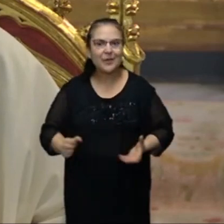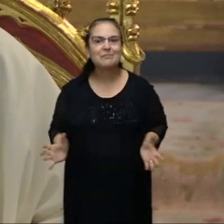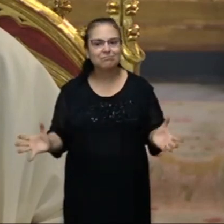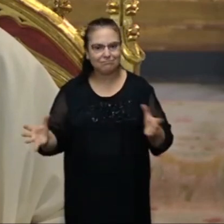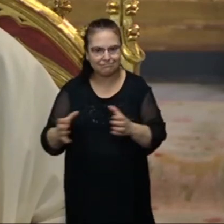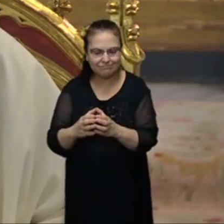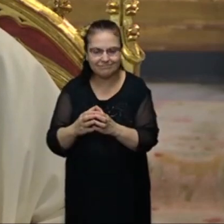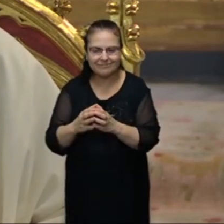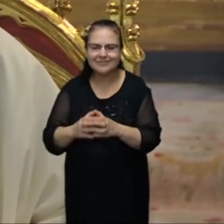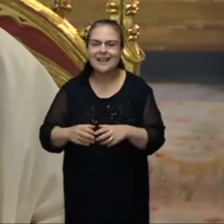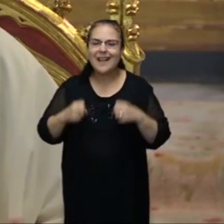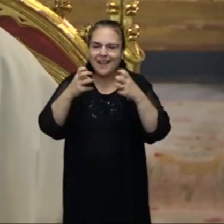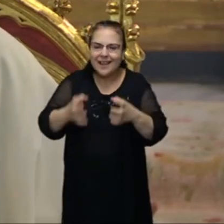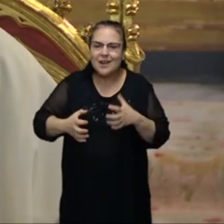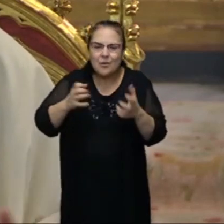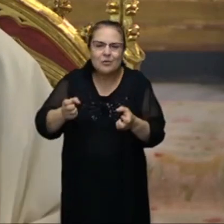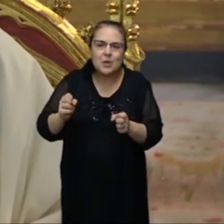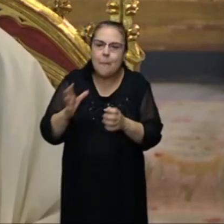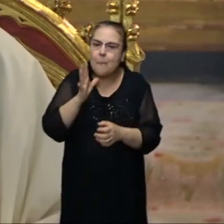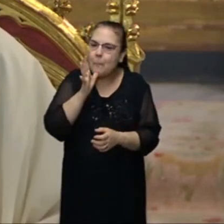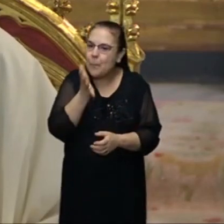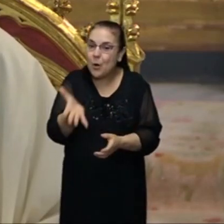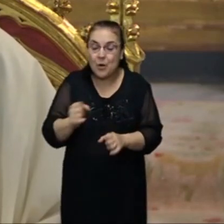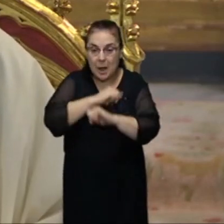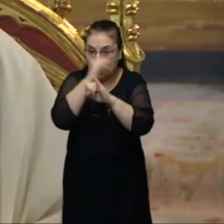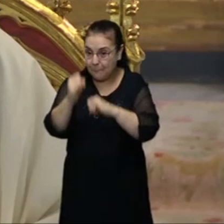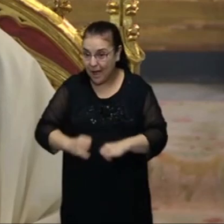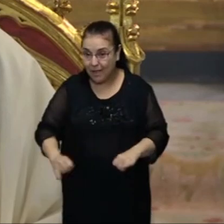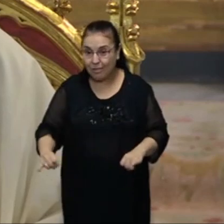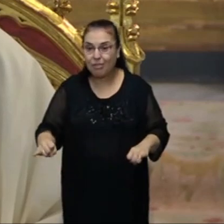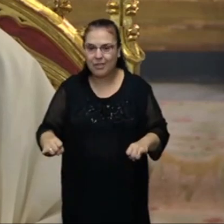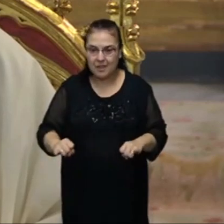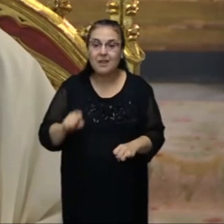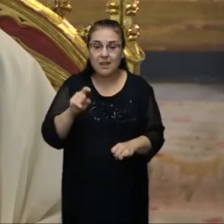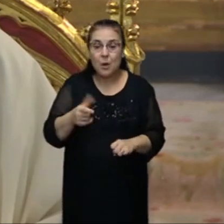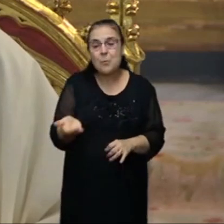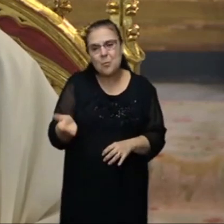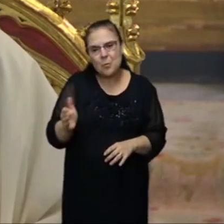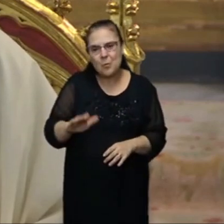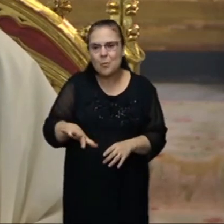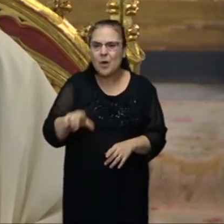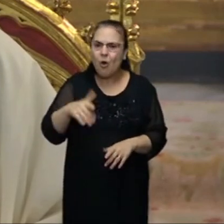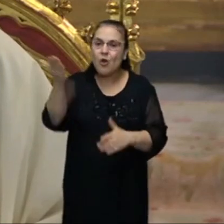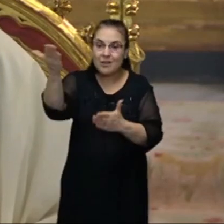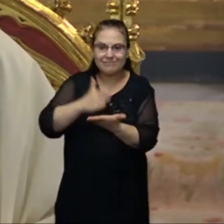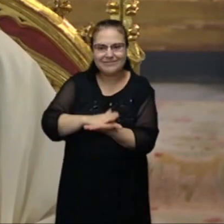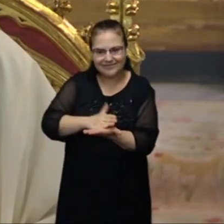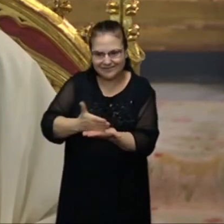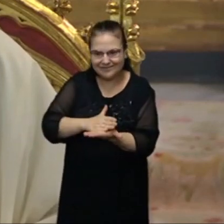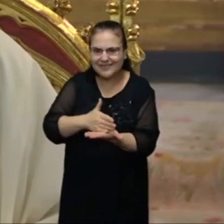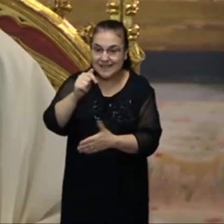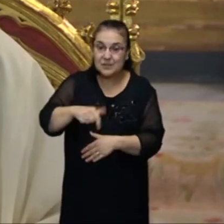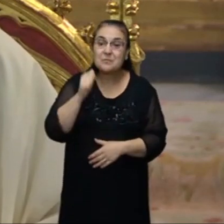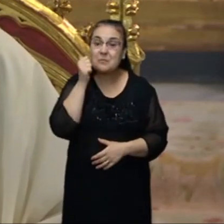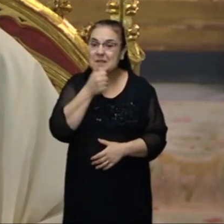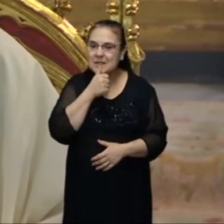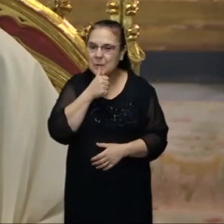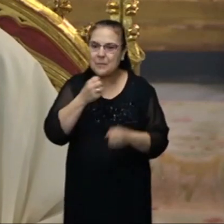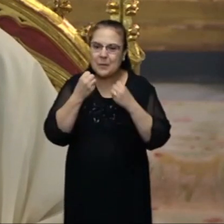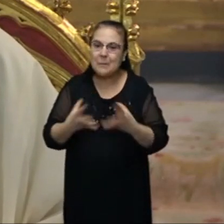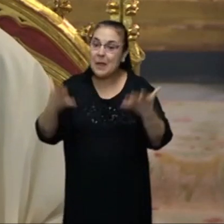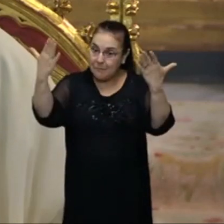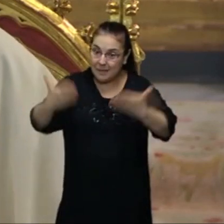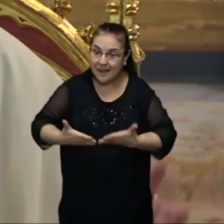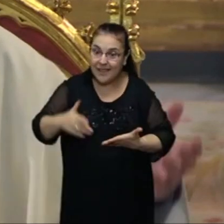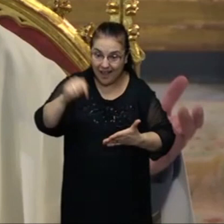y luchó por la paz. Así muere en este aroma de santidad, y hoy le ponemos como intercesor en estos misterios, donde damos la bienvenida a los